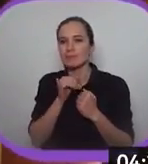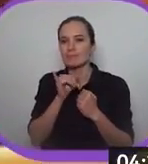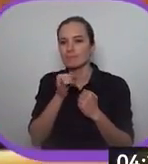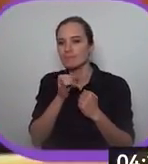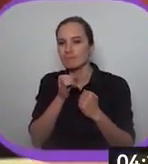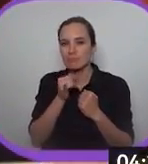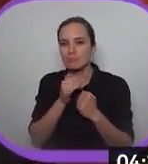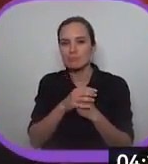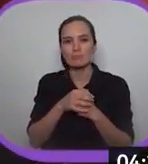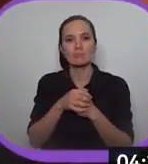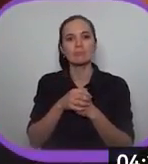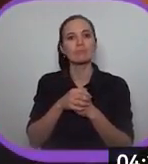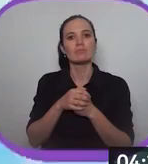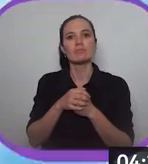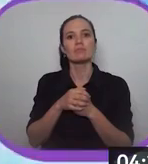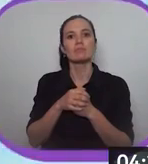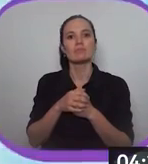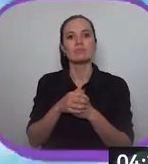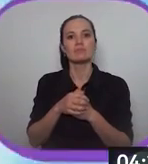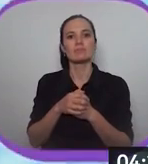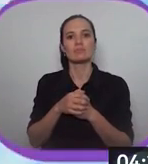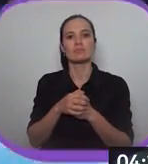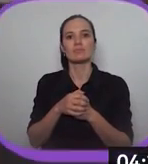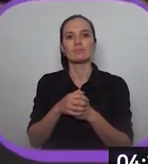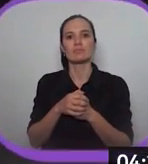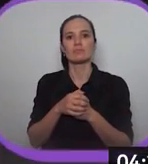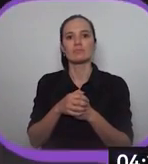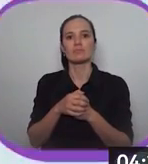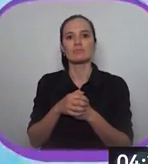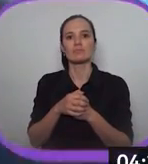Al parecer, Stanford va a tener su fiesta.